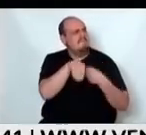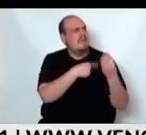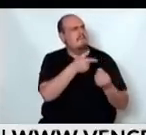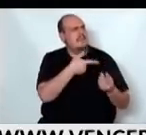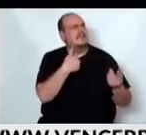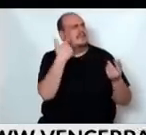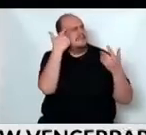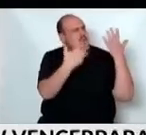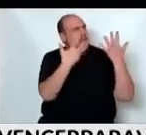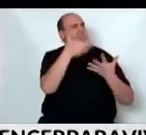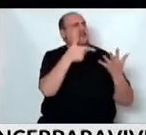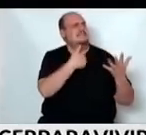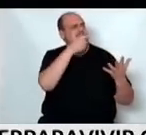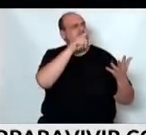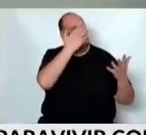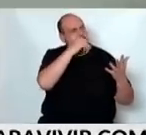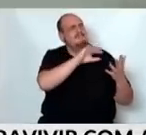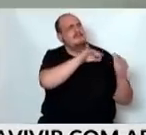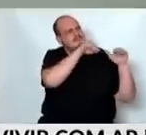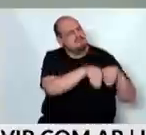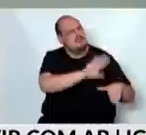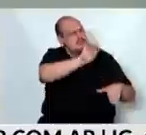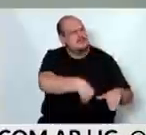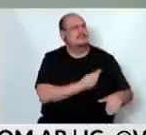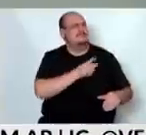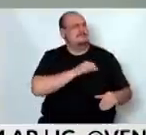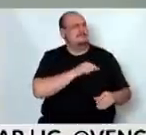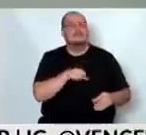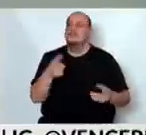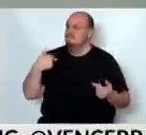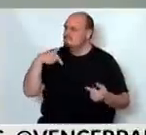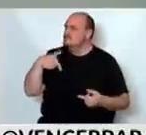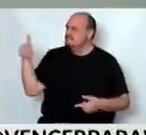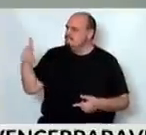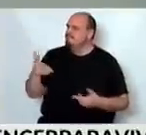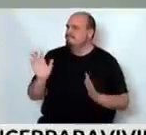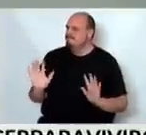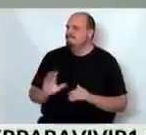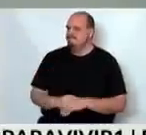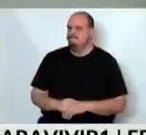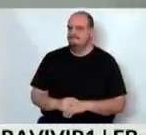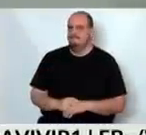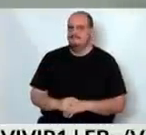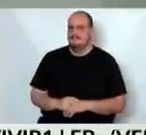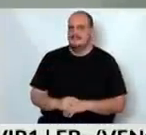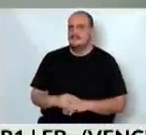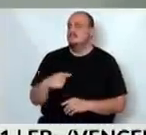frustrar, te vuelve a doler, ¿no? En la recaída. Creo que también por eso hoy quise venir acá. Si cortás en